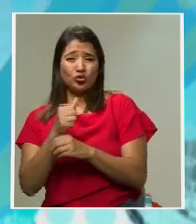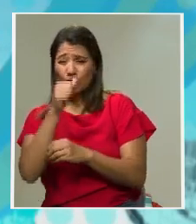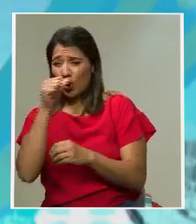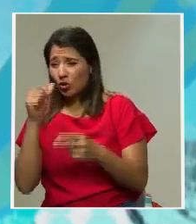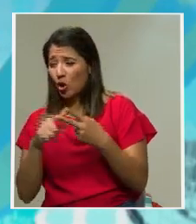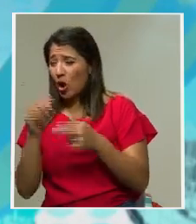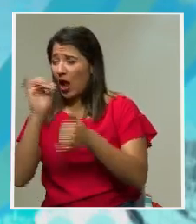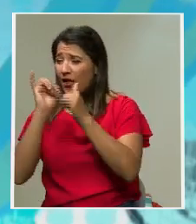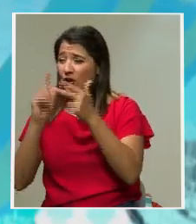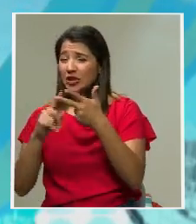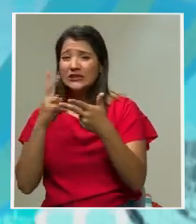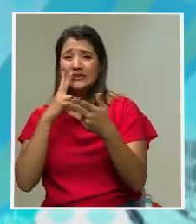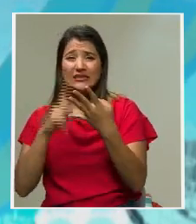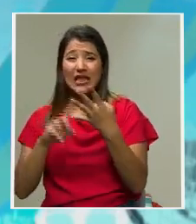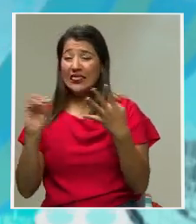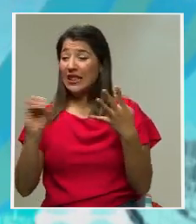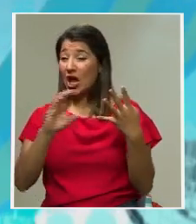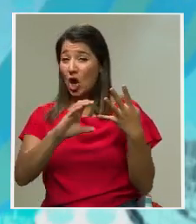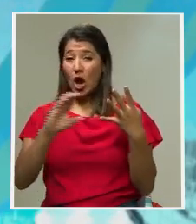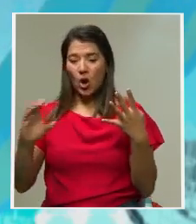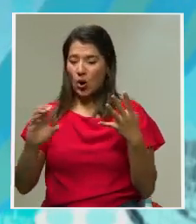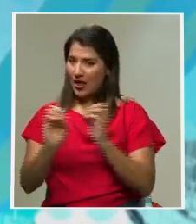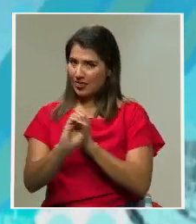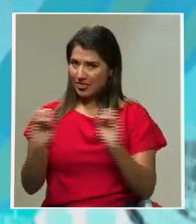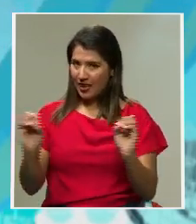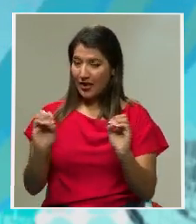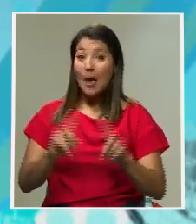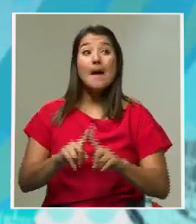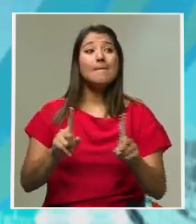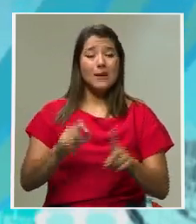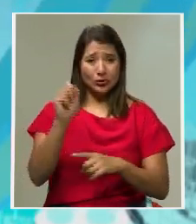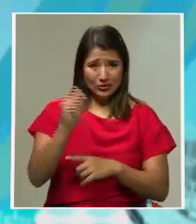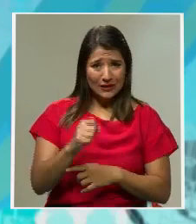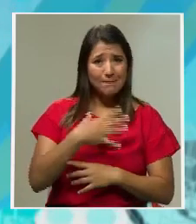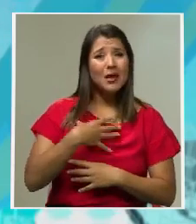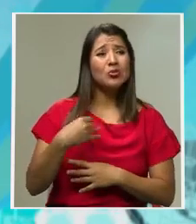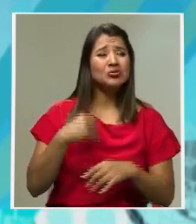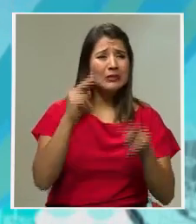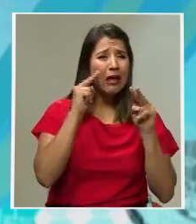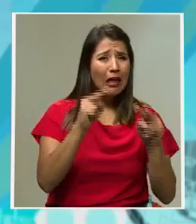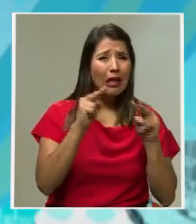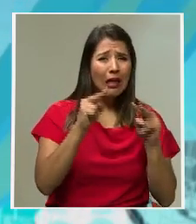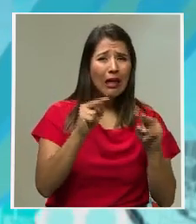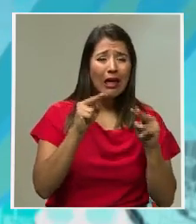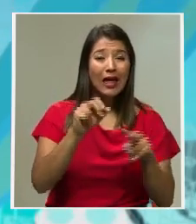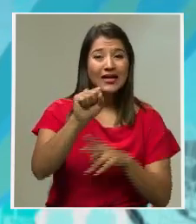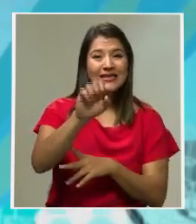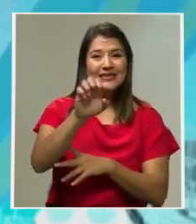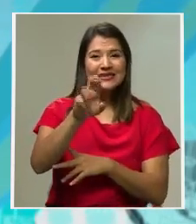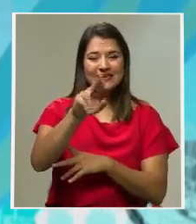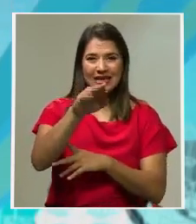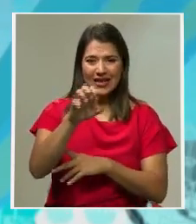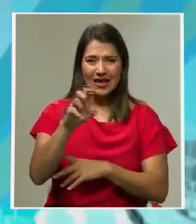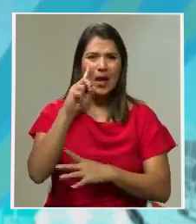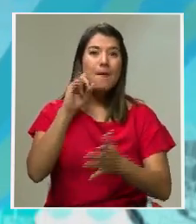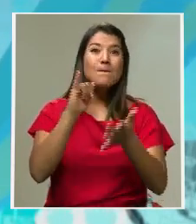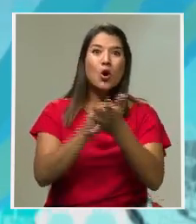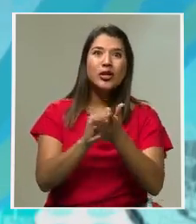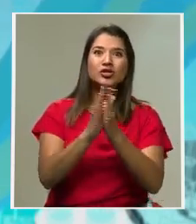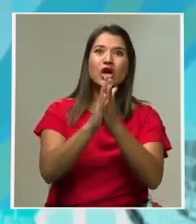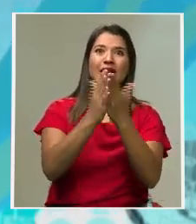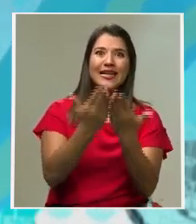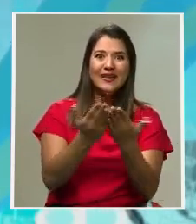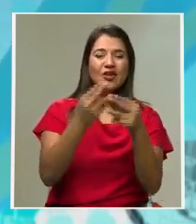cigarro. Mi adicción es la Coca-Cola Light, acepto. Y las series. Y por eso lo de los locos por las series.